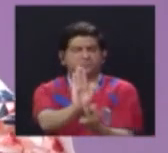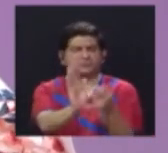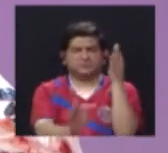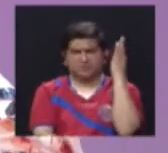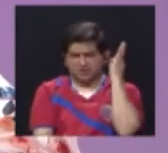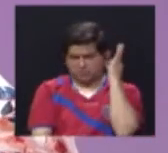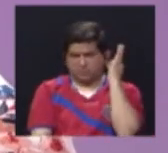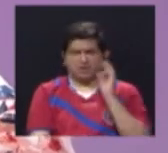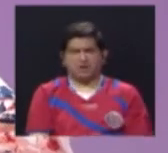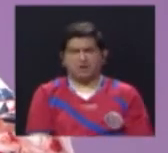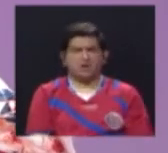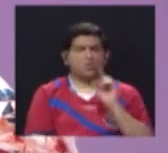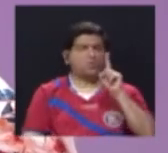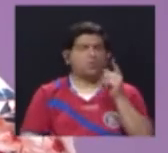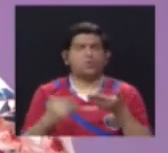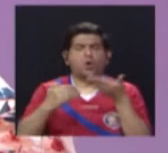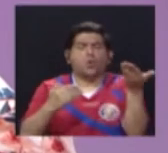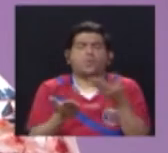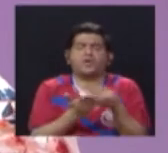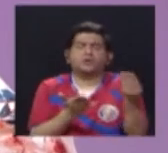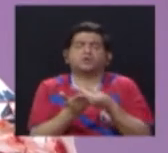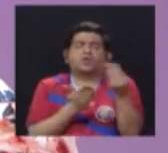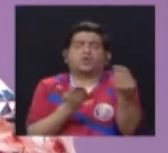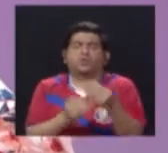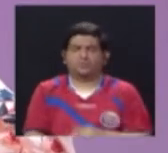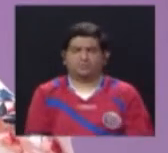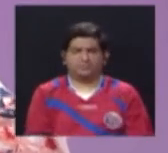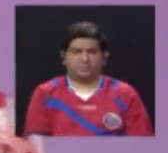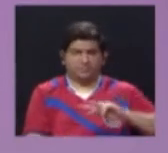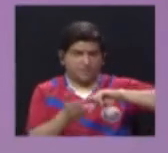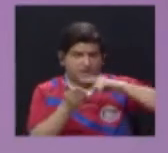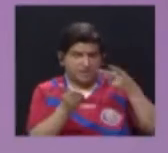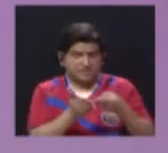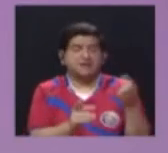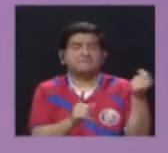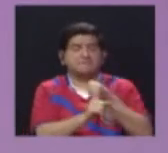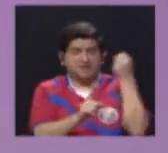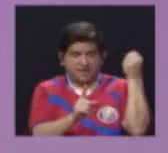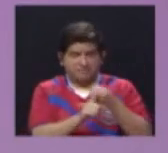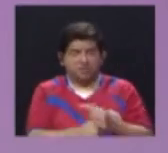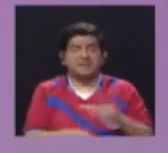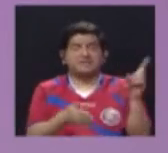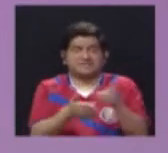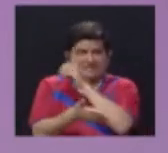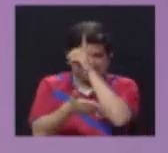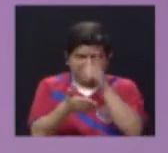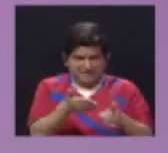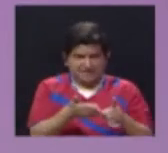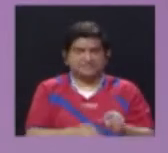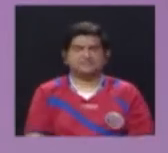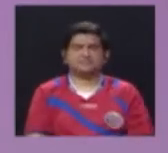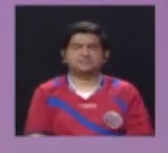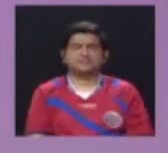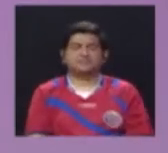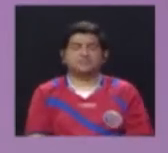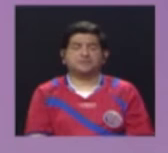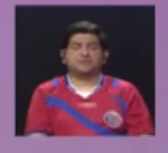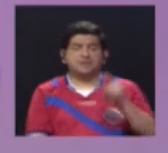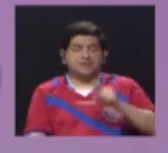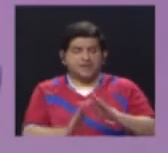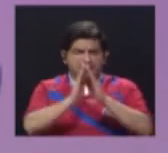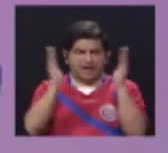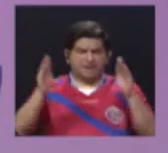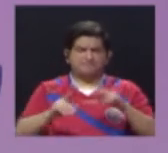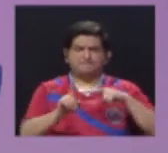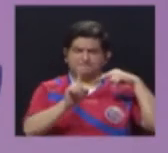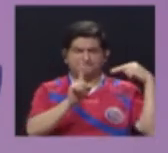las mujeres como un objeto de consumo y lo que significa para la violencia y la discriminación tenemos que ampliar la